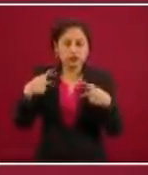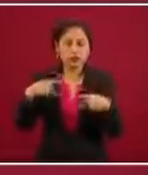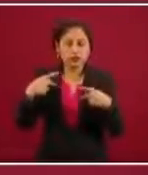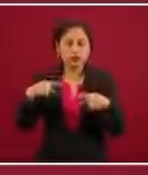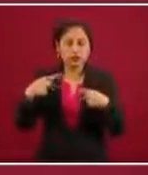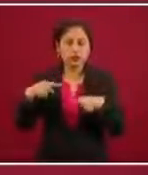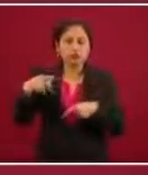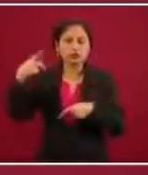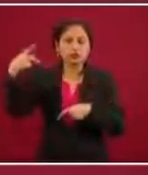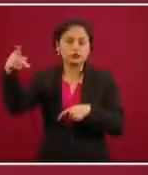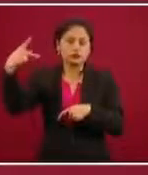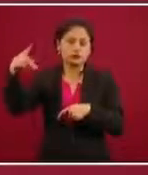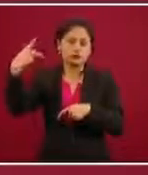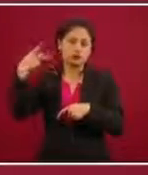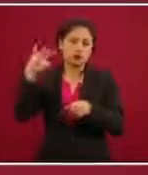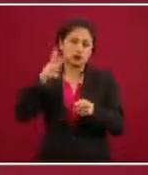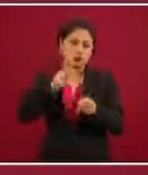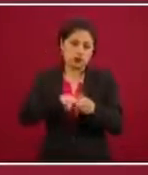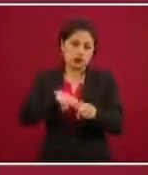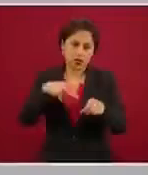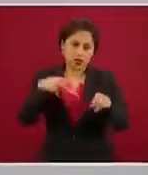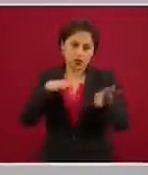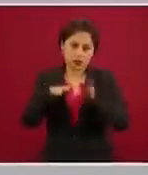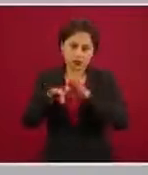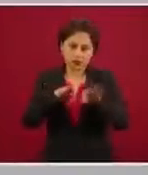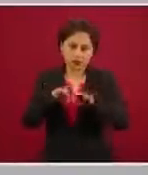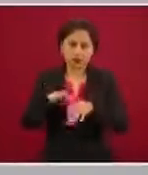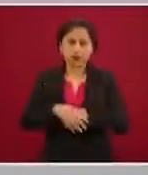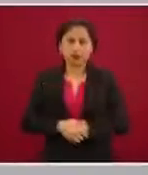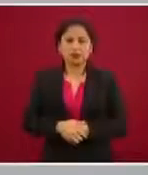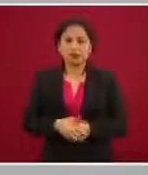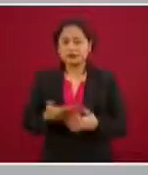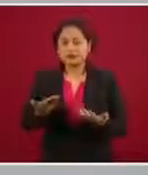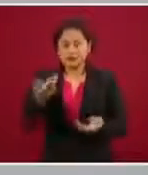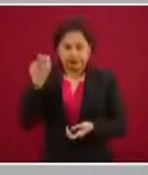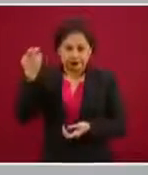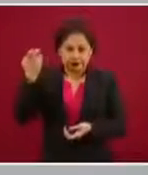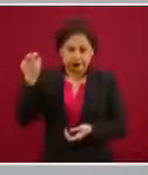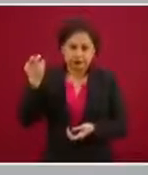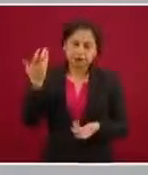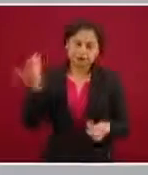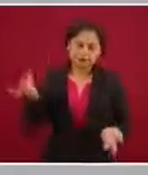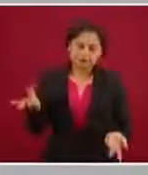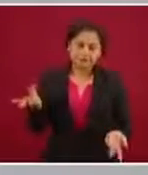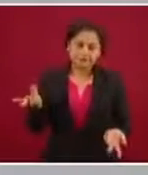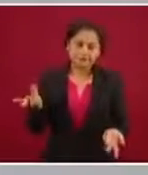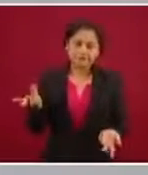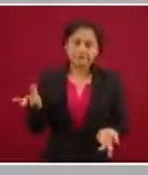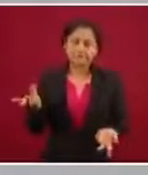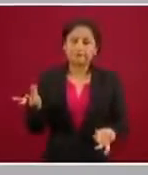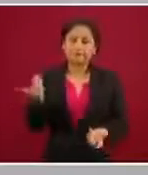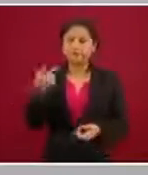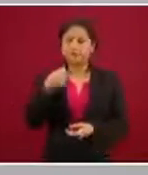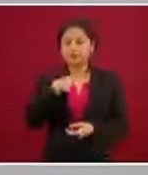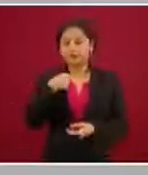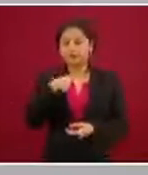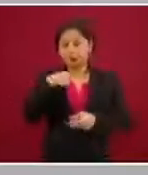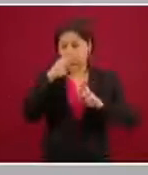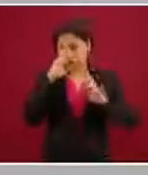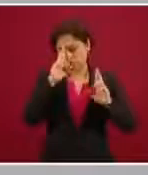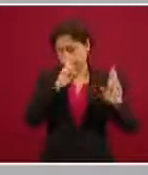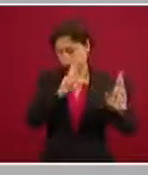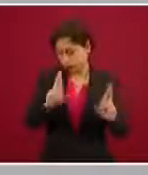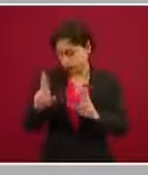a trabajadores de la salud. Esto desde luego podría hablar, yo respeto los sistemas de salud de lo que